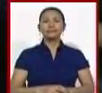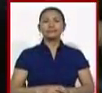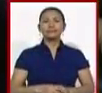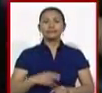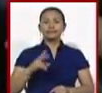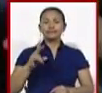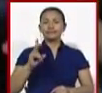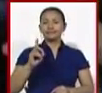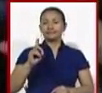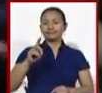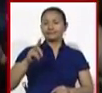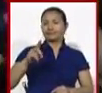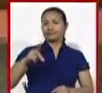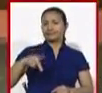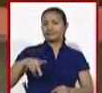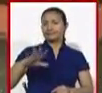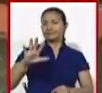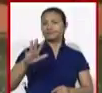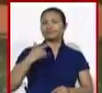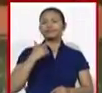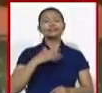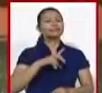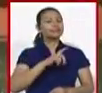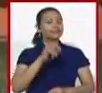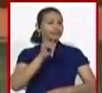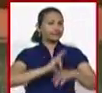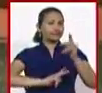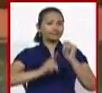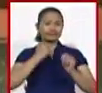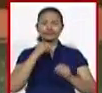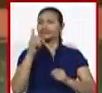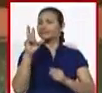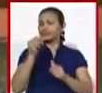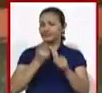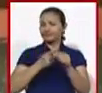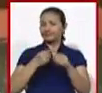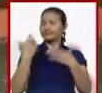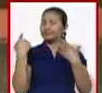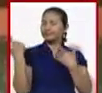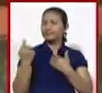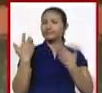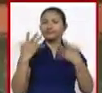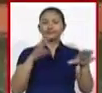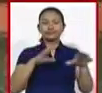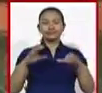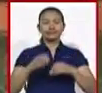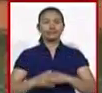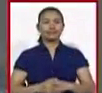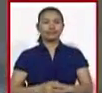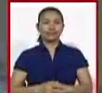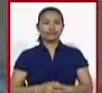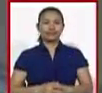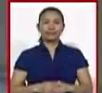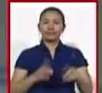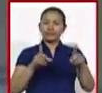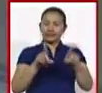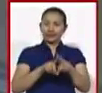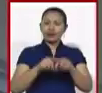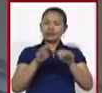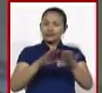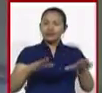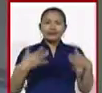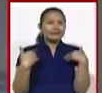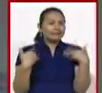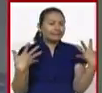en el DP5 de la Villa Primero de Mayo. Los vecinos indicaron que no es la primera vez que ocurre este tipo de situaciones. Incluso los